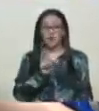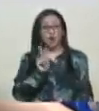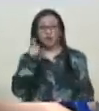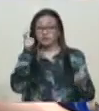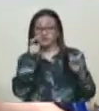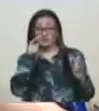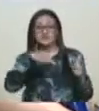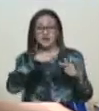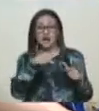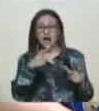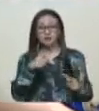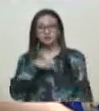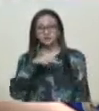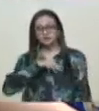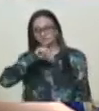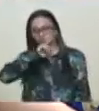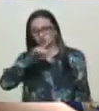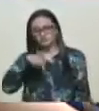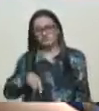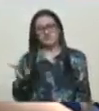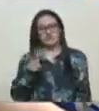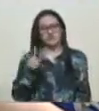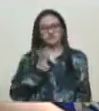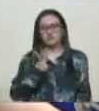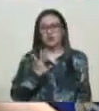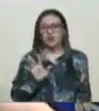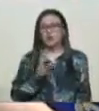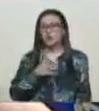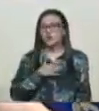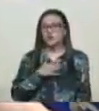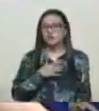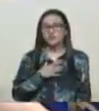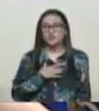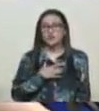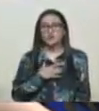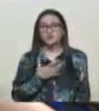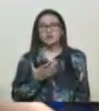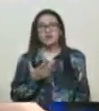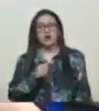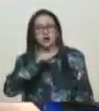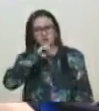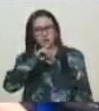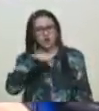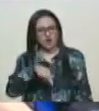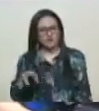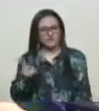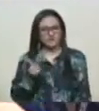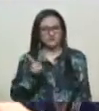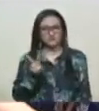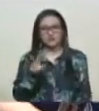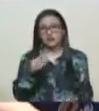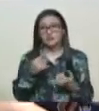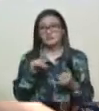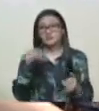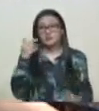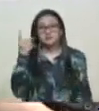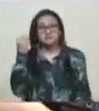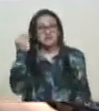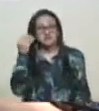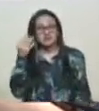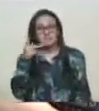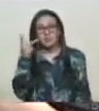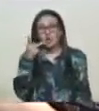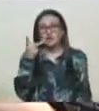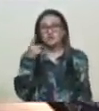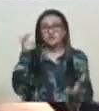sin ser chavistas, son nacionalistas, aman esta patria, y no puede nadie que ame su patria, independientemente de su posición política, chavista